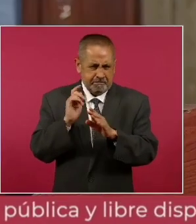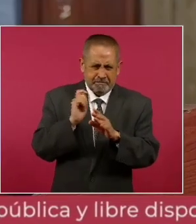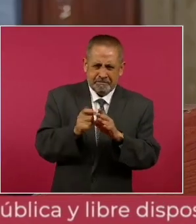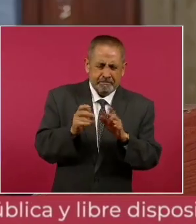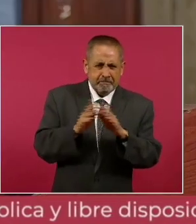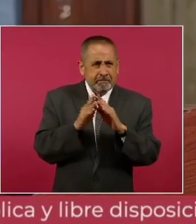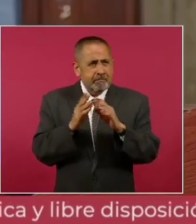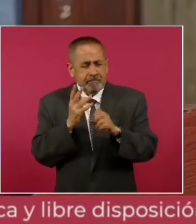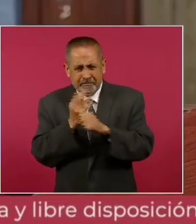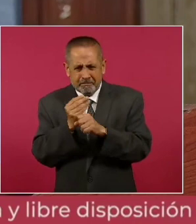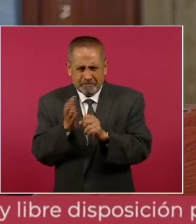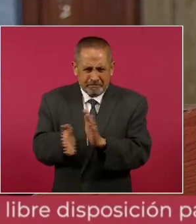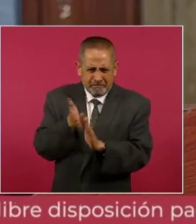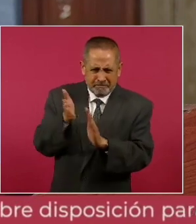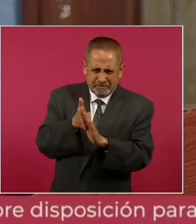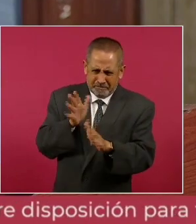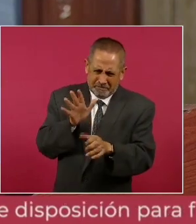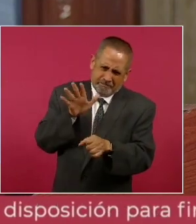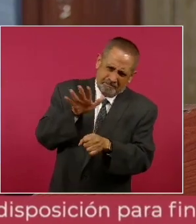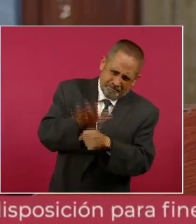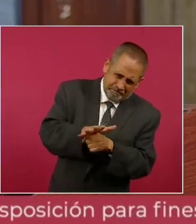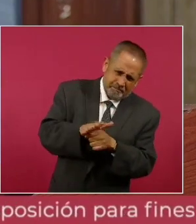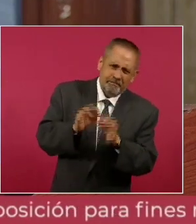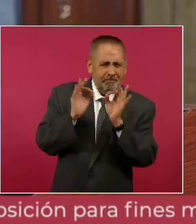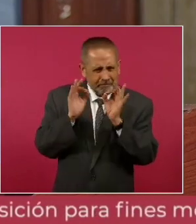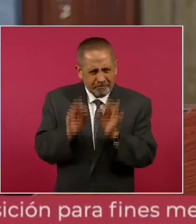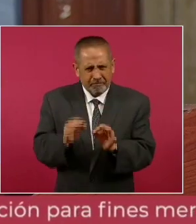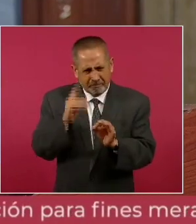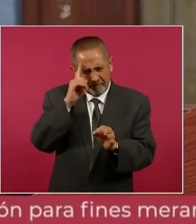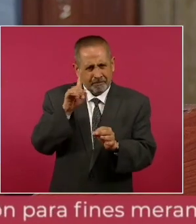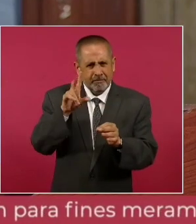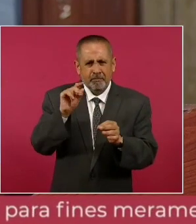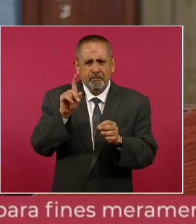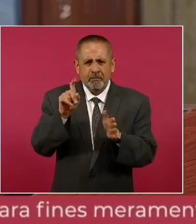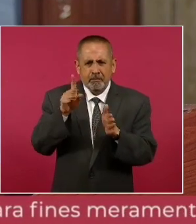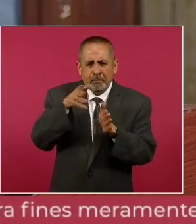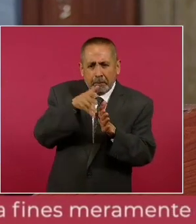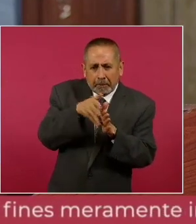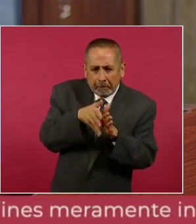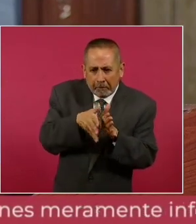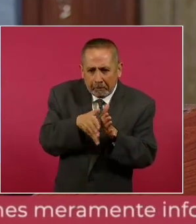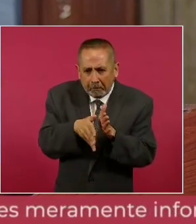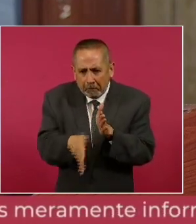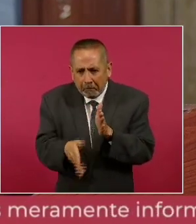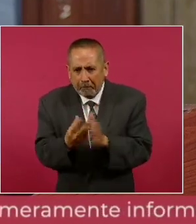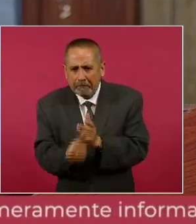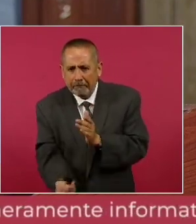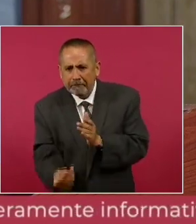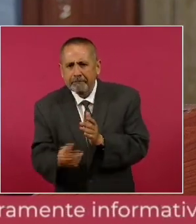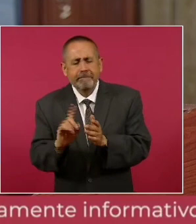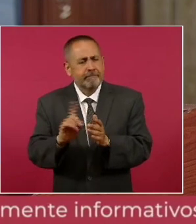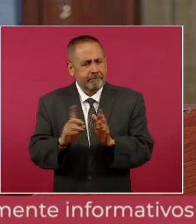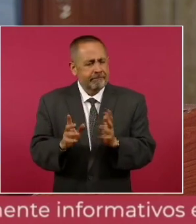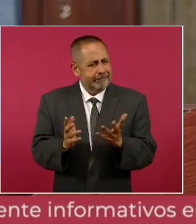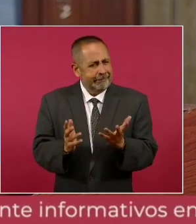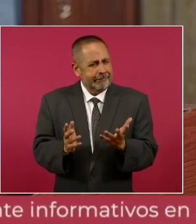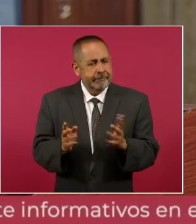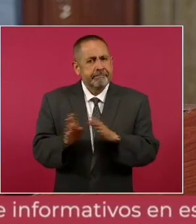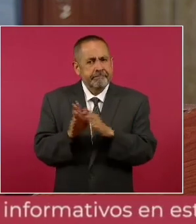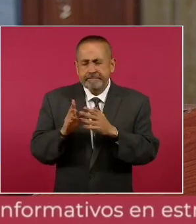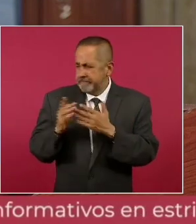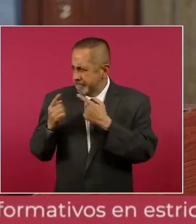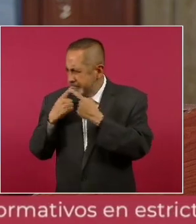evitar estas fugas en la presa. Se estudiaron diferentes soluciones, diferentes procedimientos